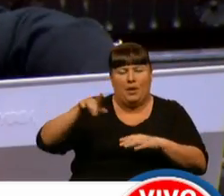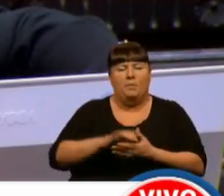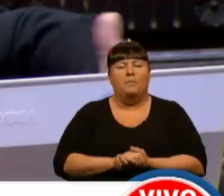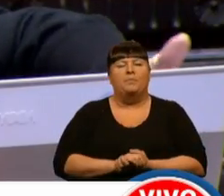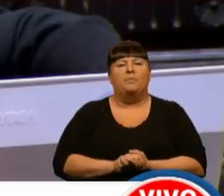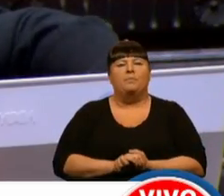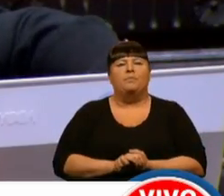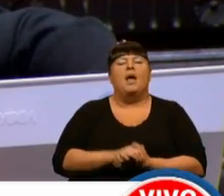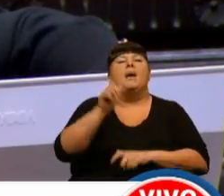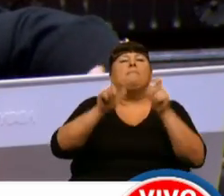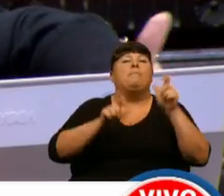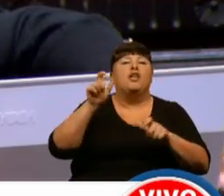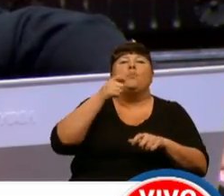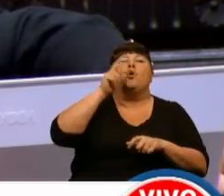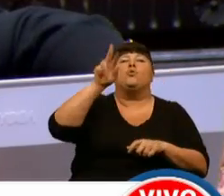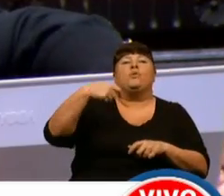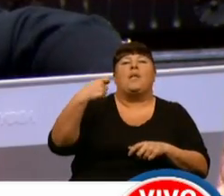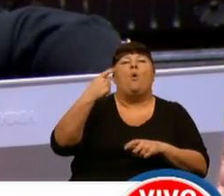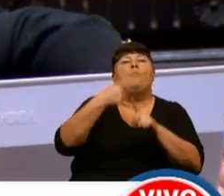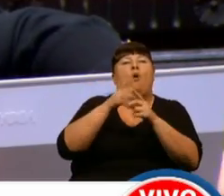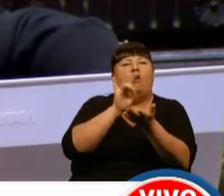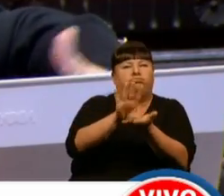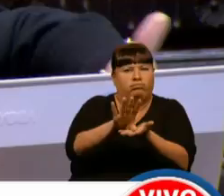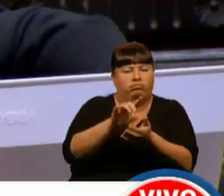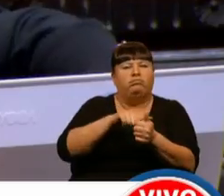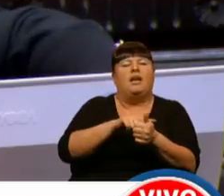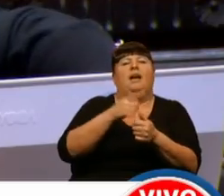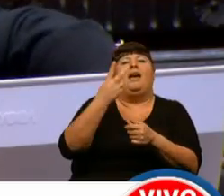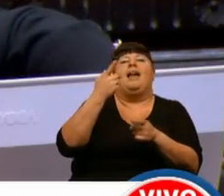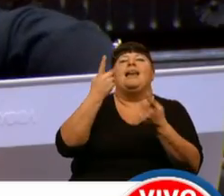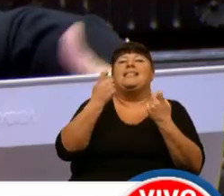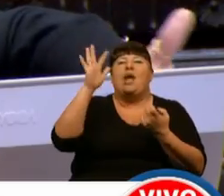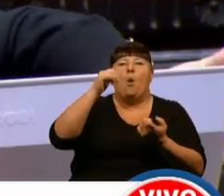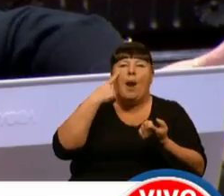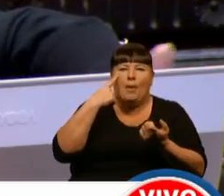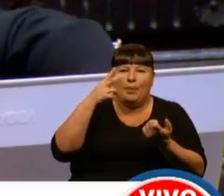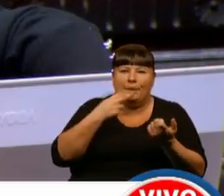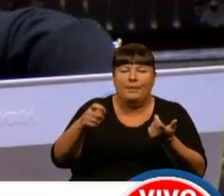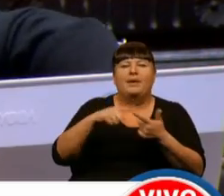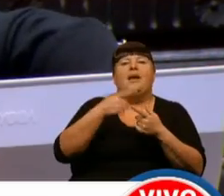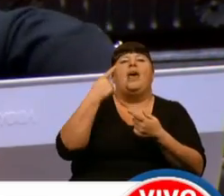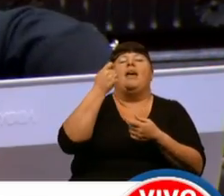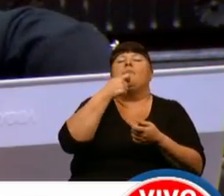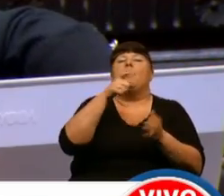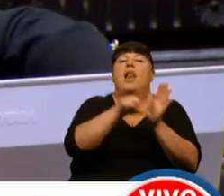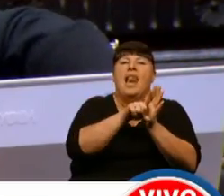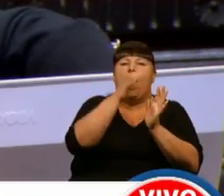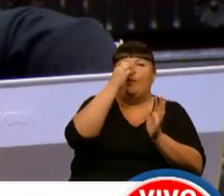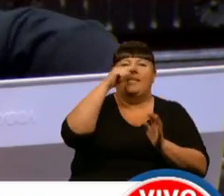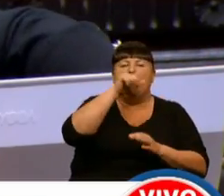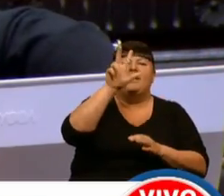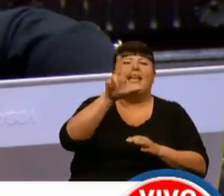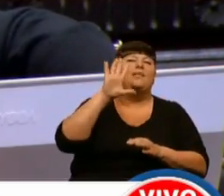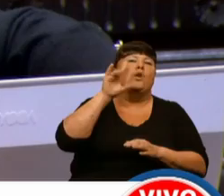móvil usuarios usuarias que perciban seguro de desempleo y electrodependientes beneficiarios y beneficiarias de la ley 27